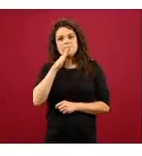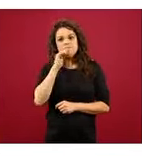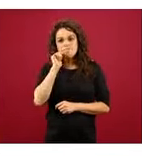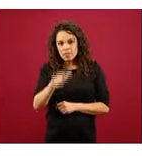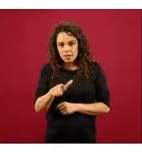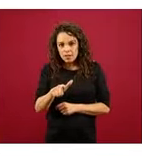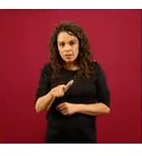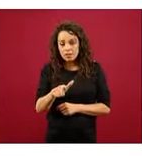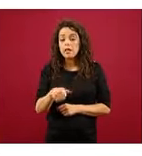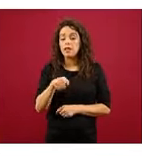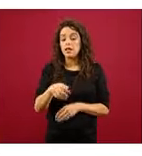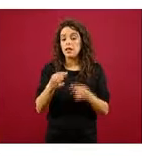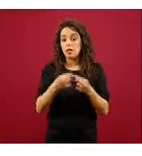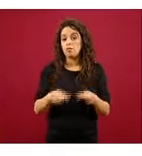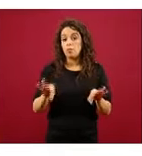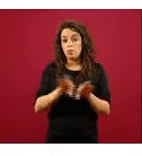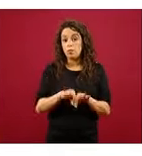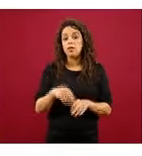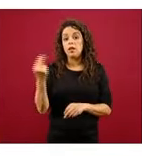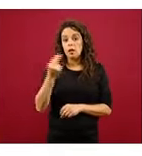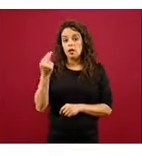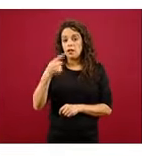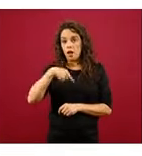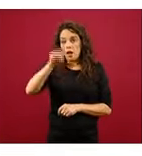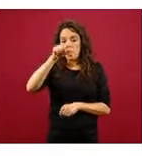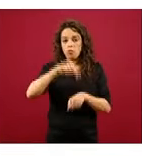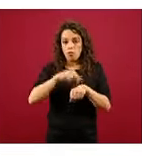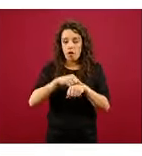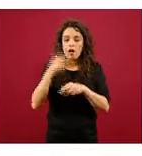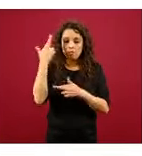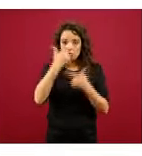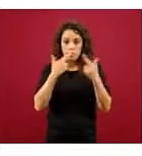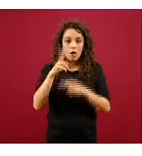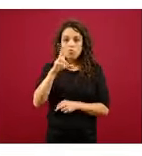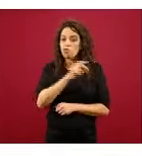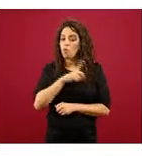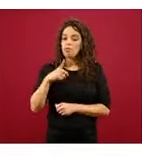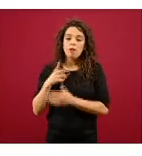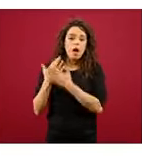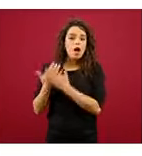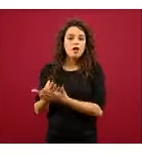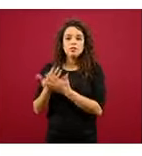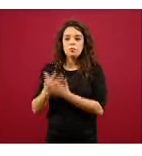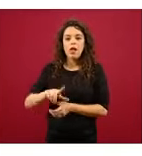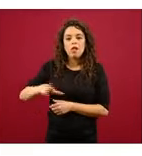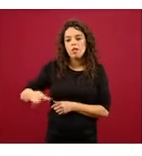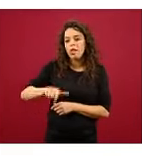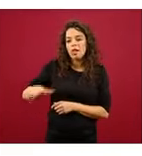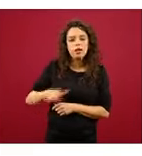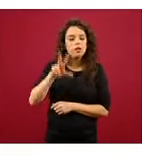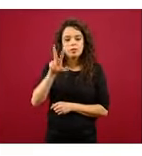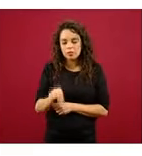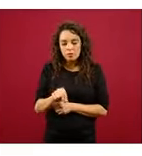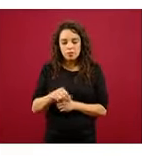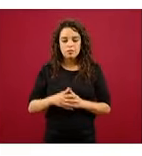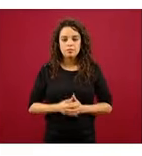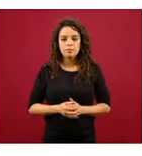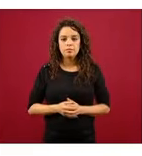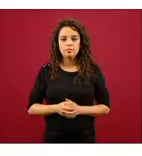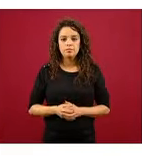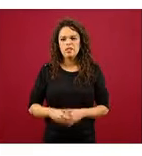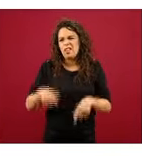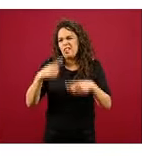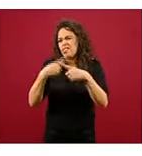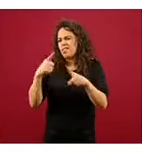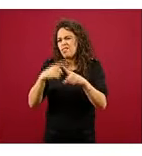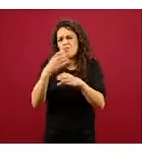grupo, es importante acudir a la valoración. No esperar, por favor. Hemos identificado que por diversas